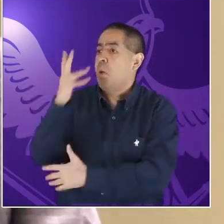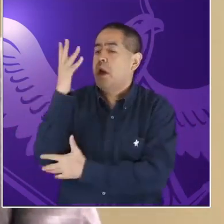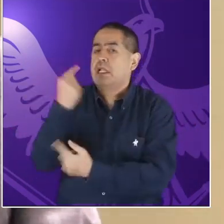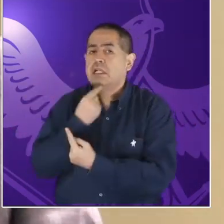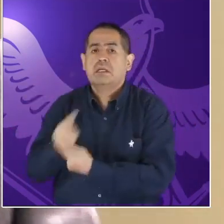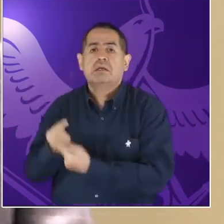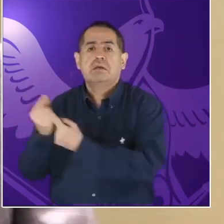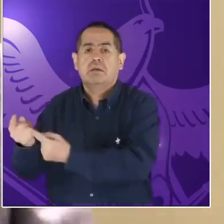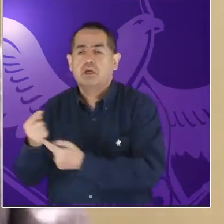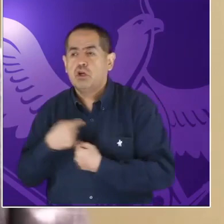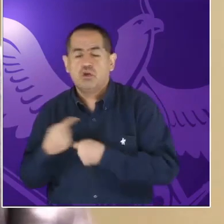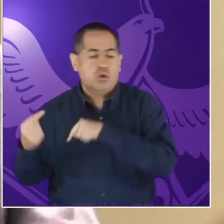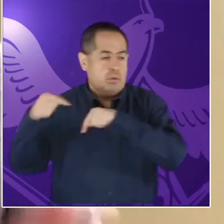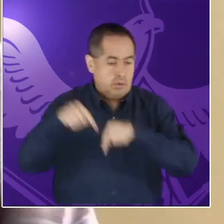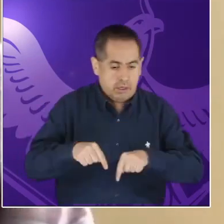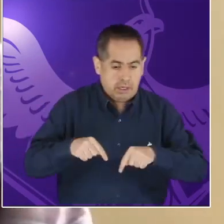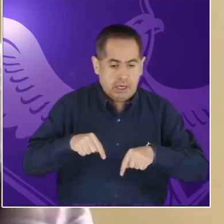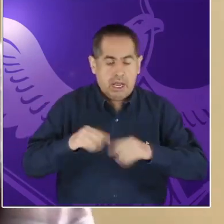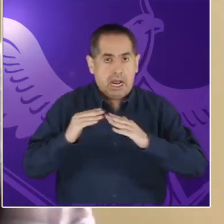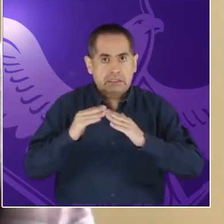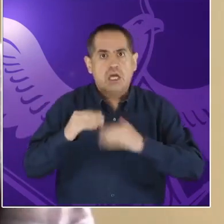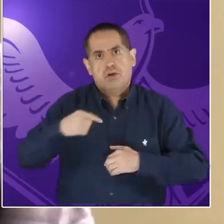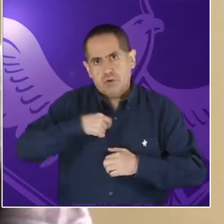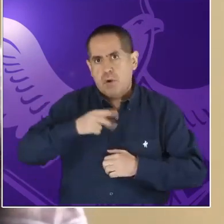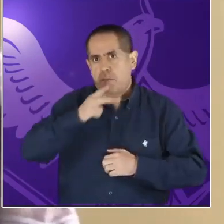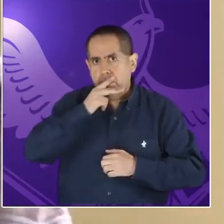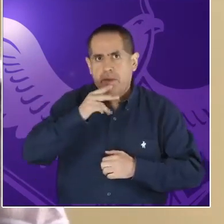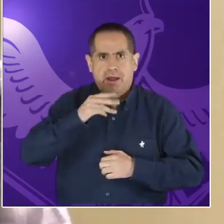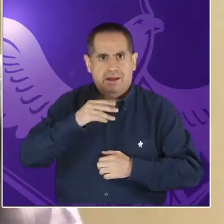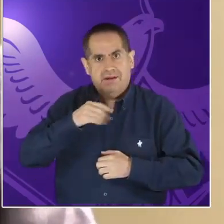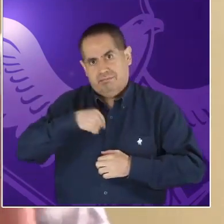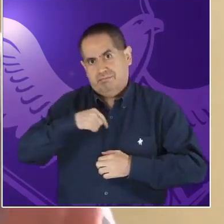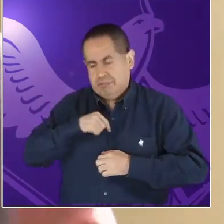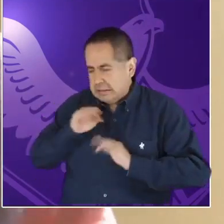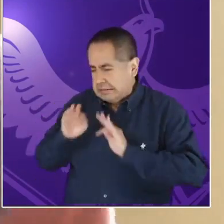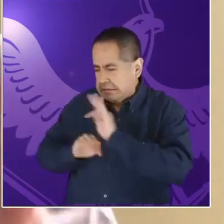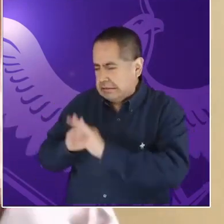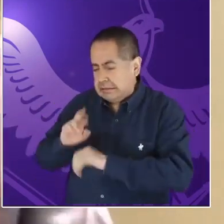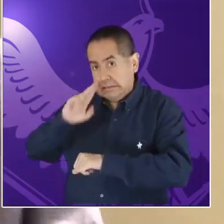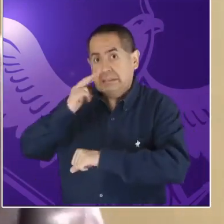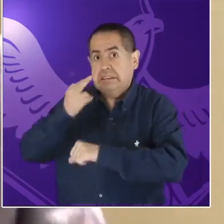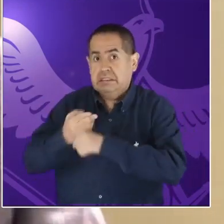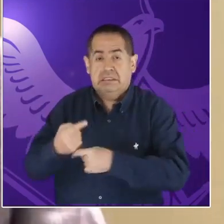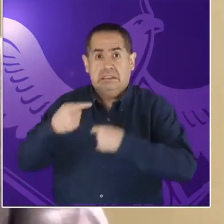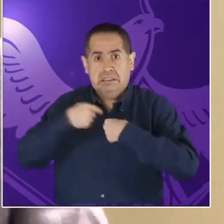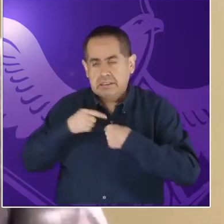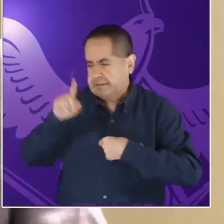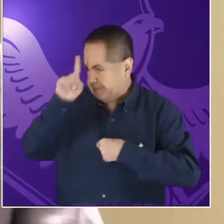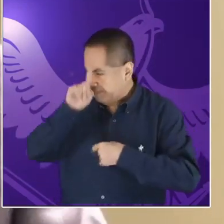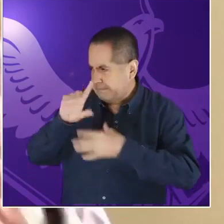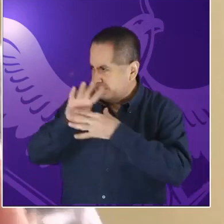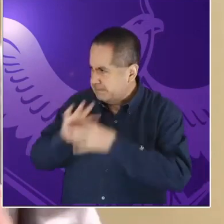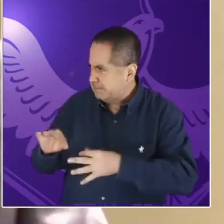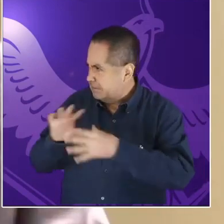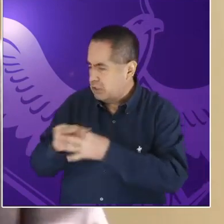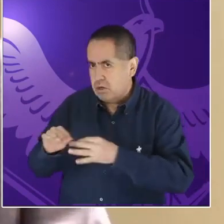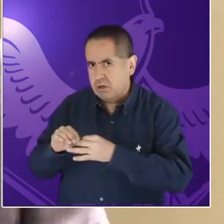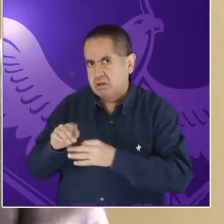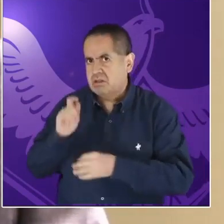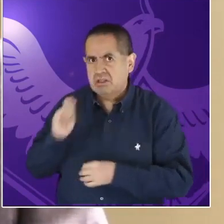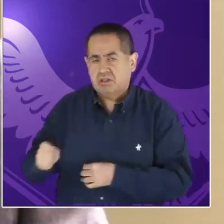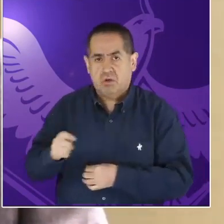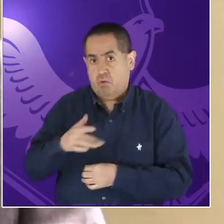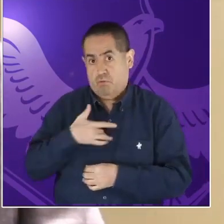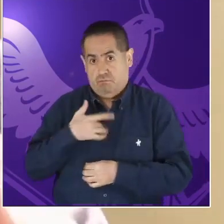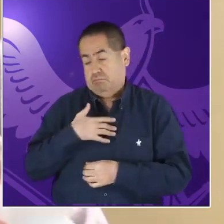guardería. Al venir a casa, pues ese tema de ser padre de familia y de la crianza recae sobre mí de alguna